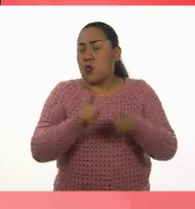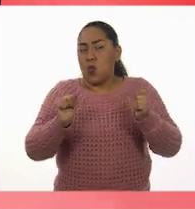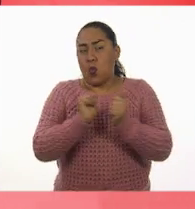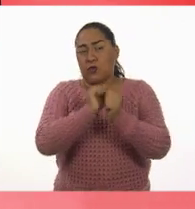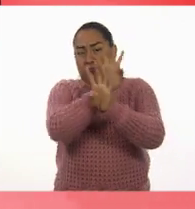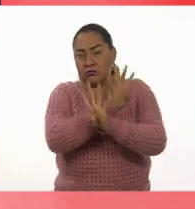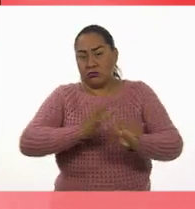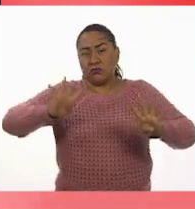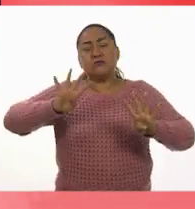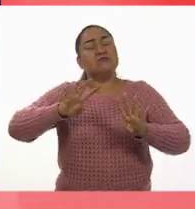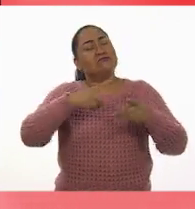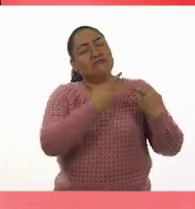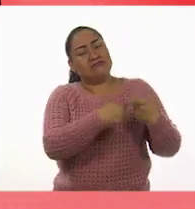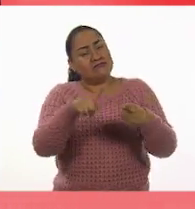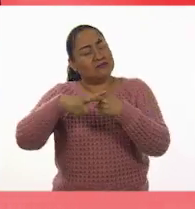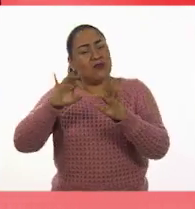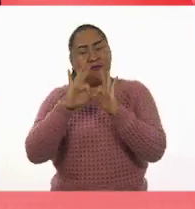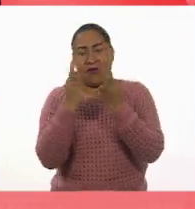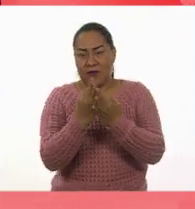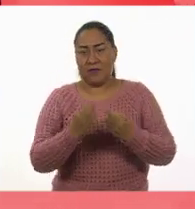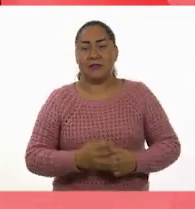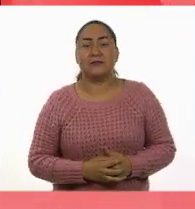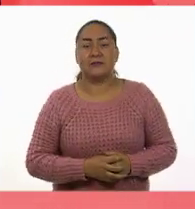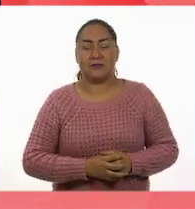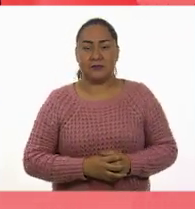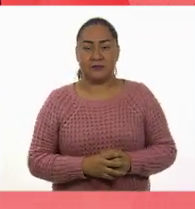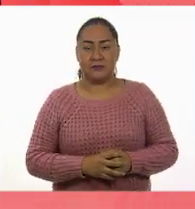sinfónica en todas sus manifestaciones.